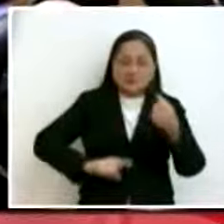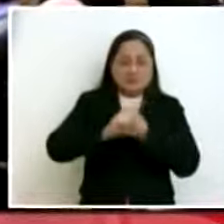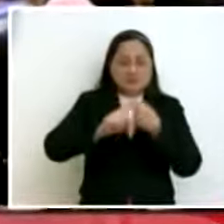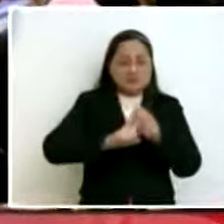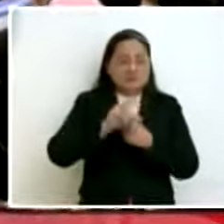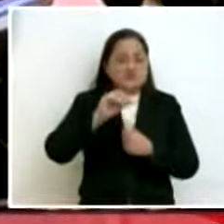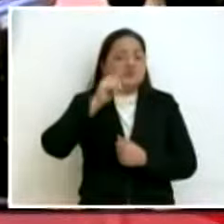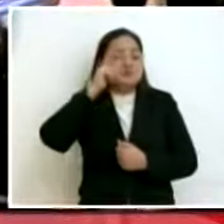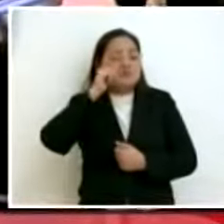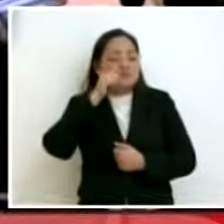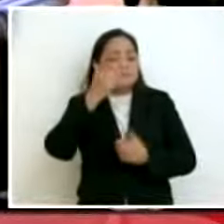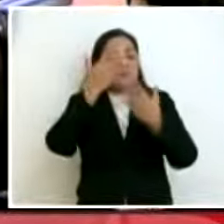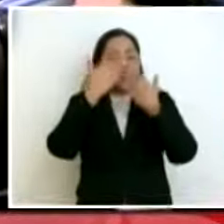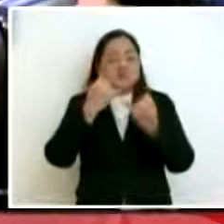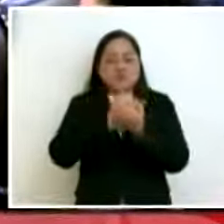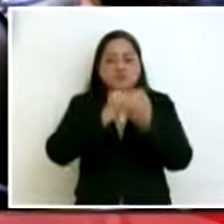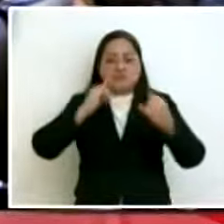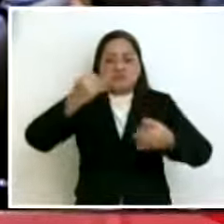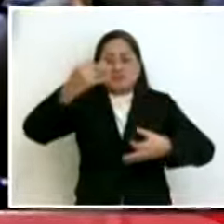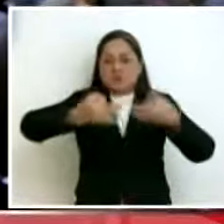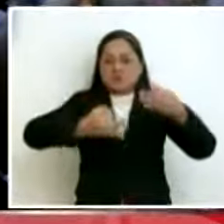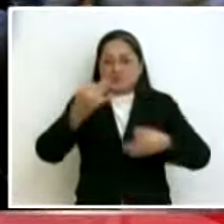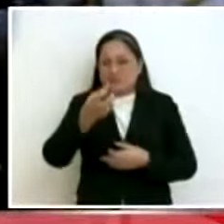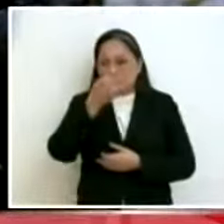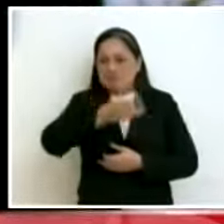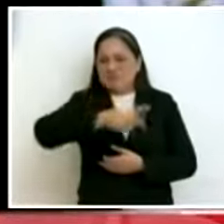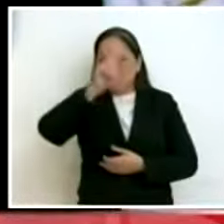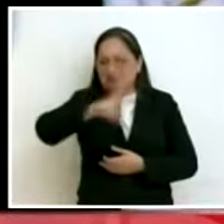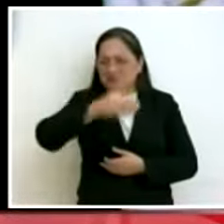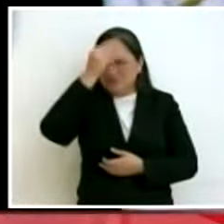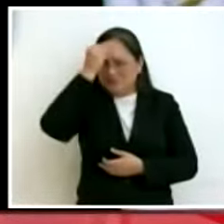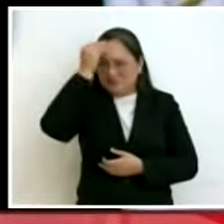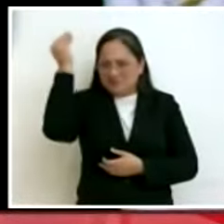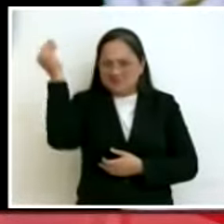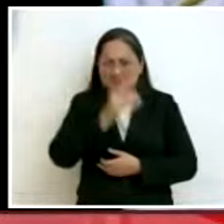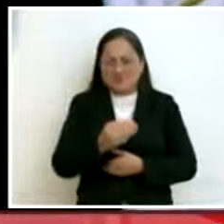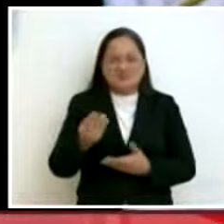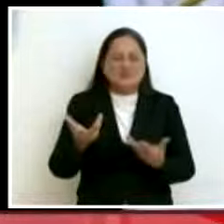la independencia decir eso es realmente